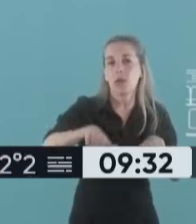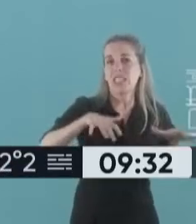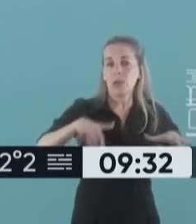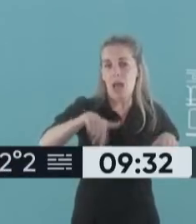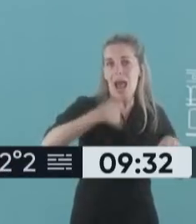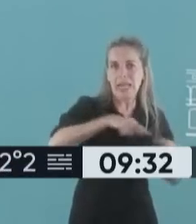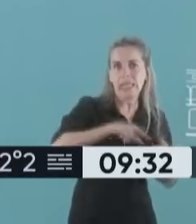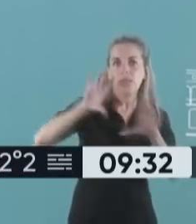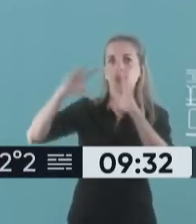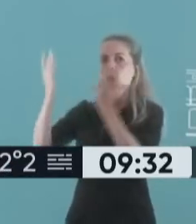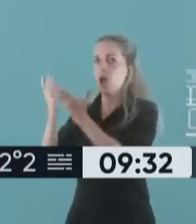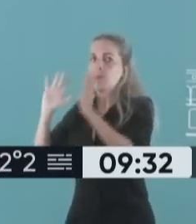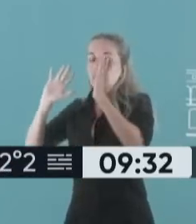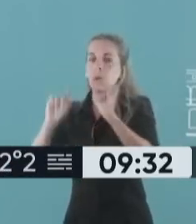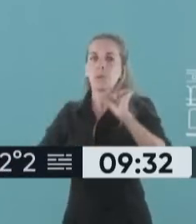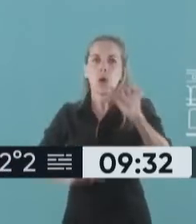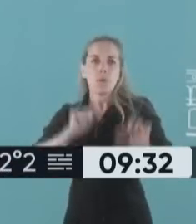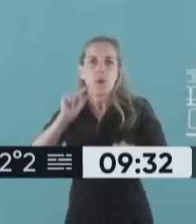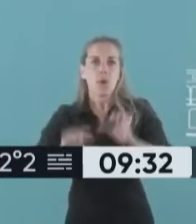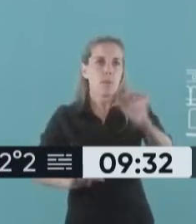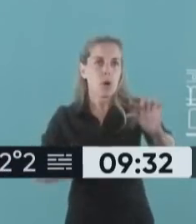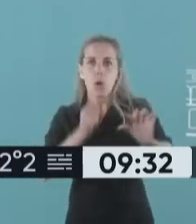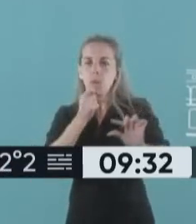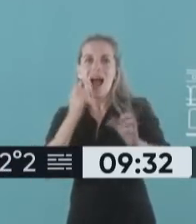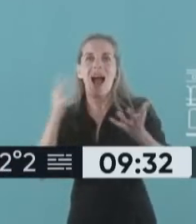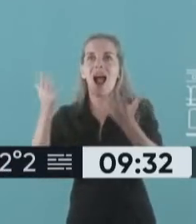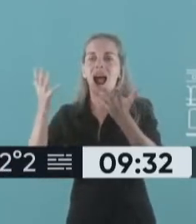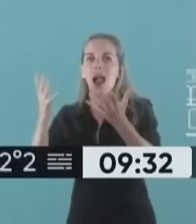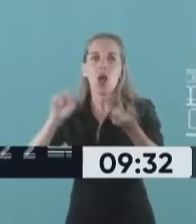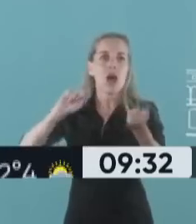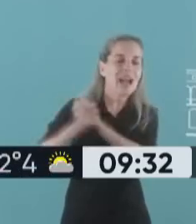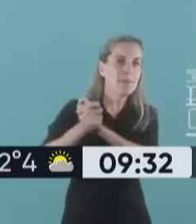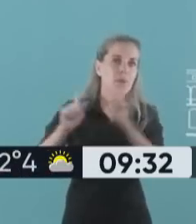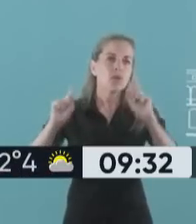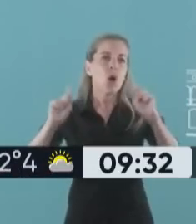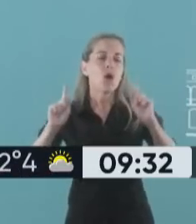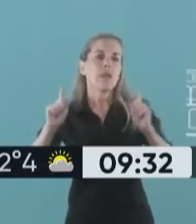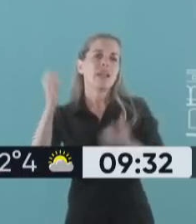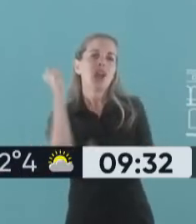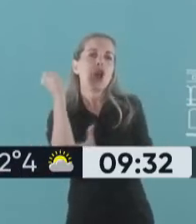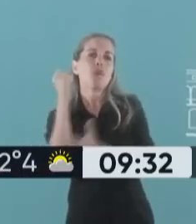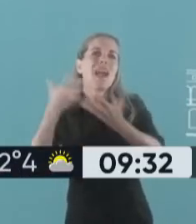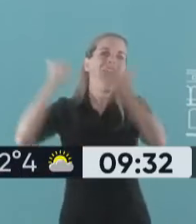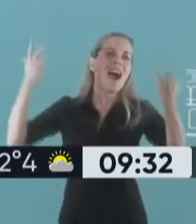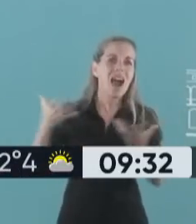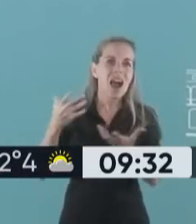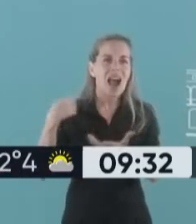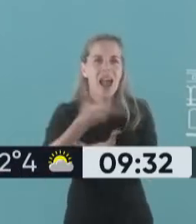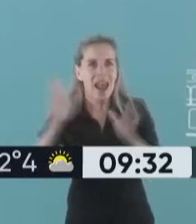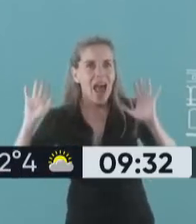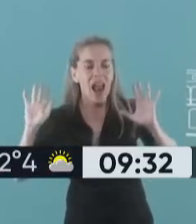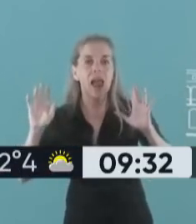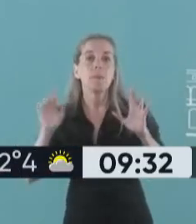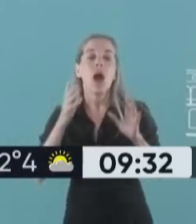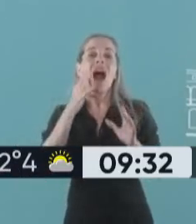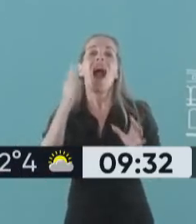cada día, en cada momento, porque la verdad es que cualquier variable, que no son las variables macroeconómicas, que no son lo que en otro momento eran las